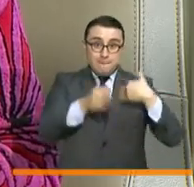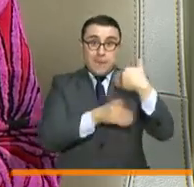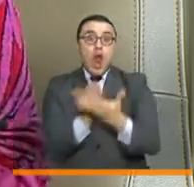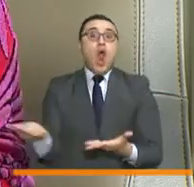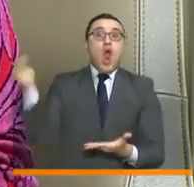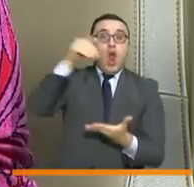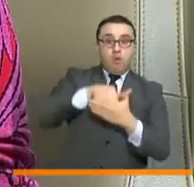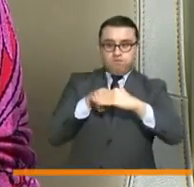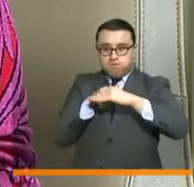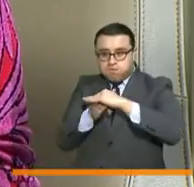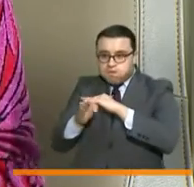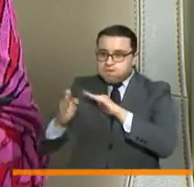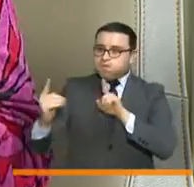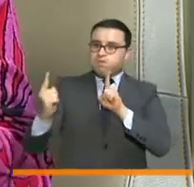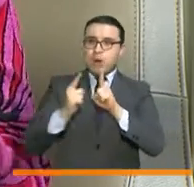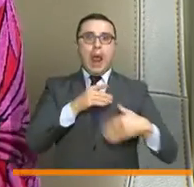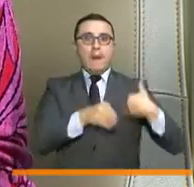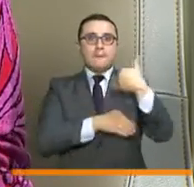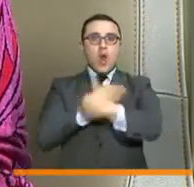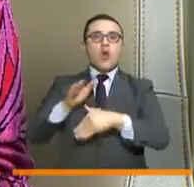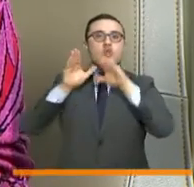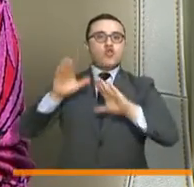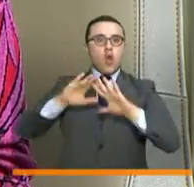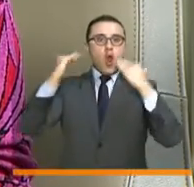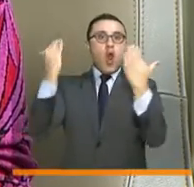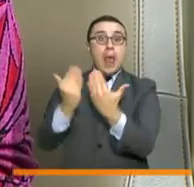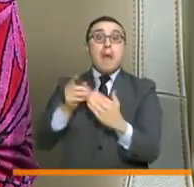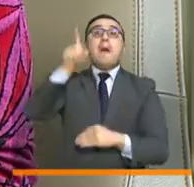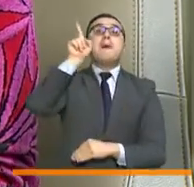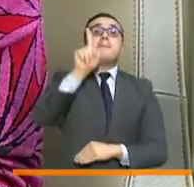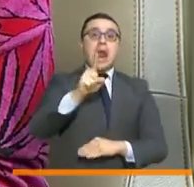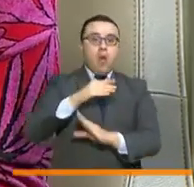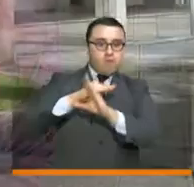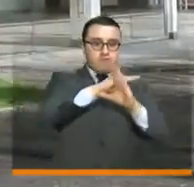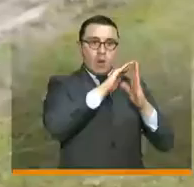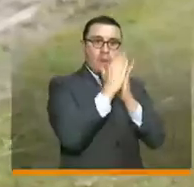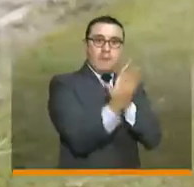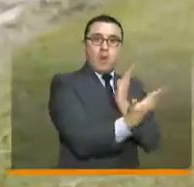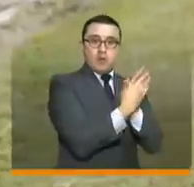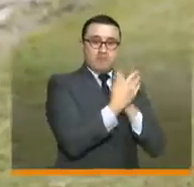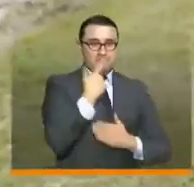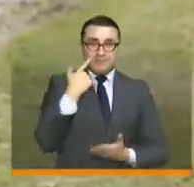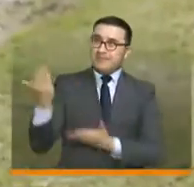volvernos a encontrar en el proceso académico con todos los protocolos de bioseguridad.